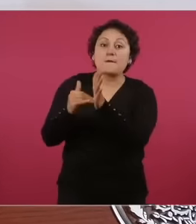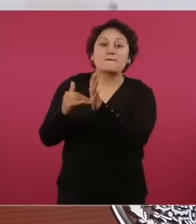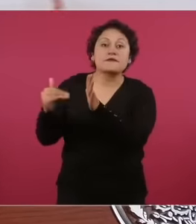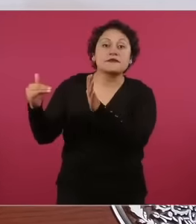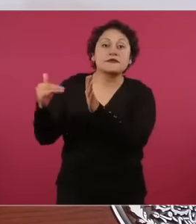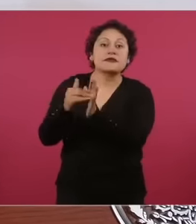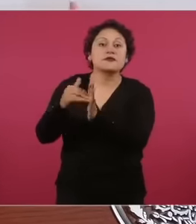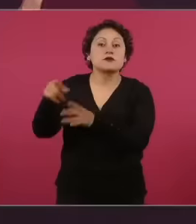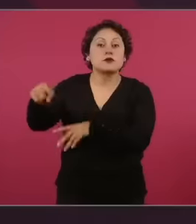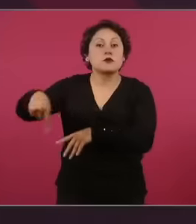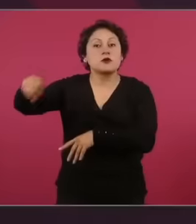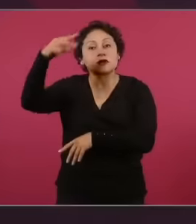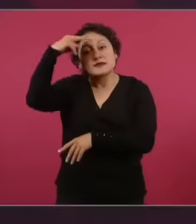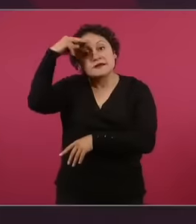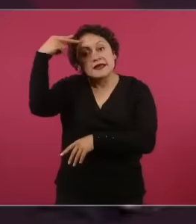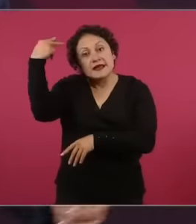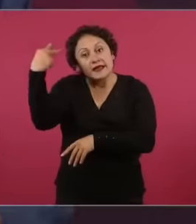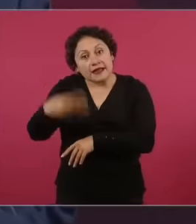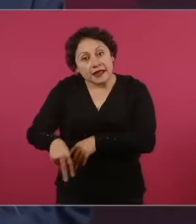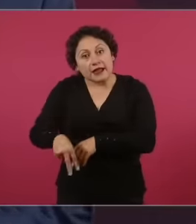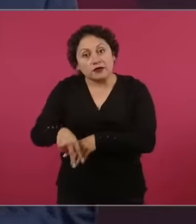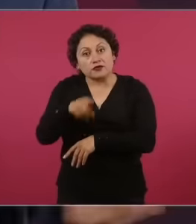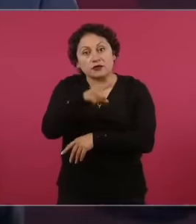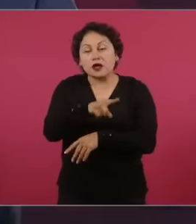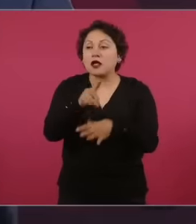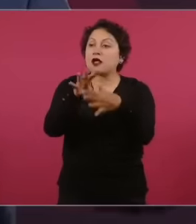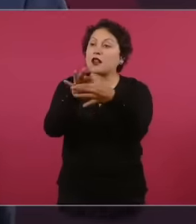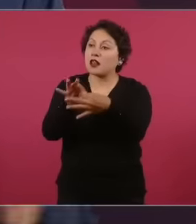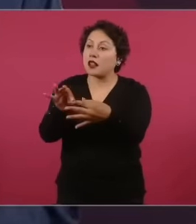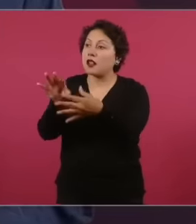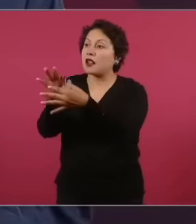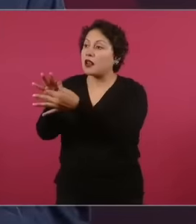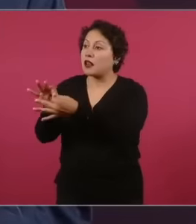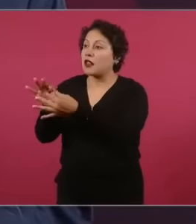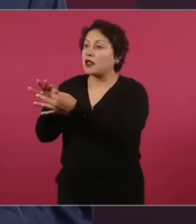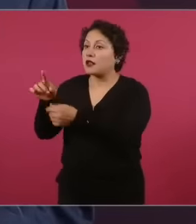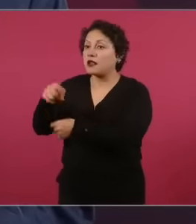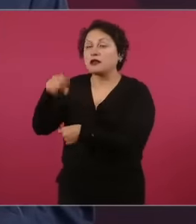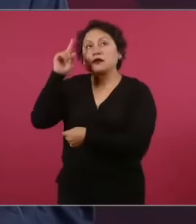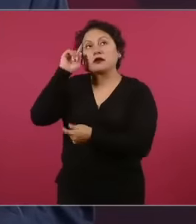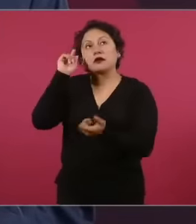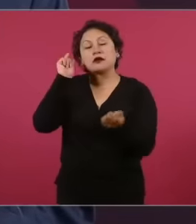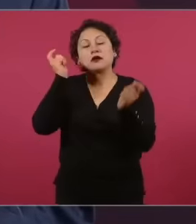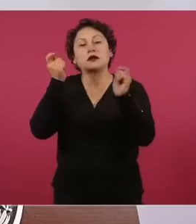porque el pueblo es muy responsable, muy sensato.